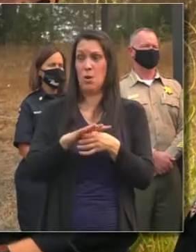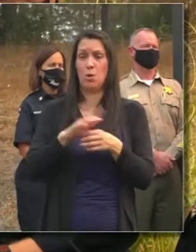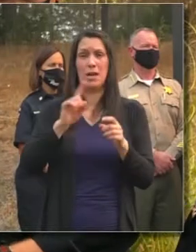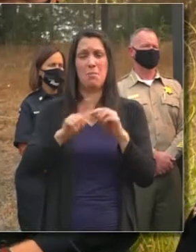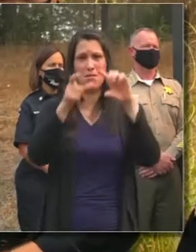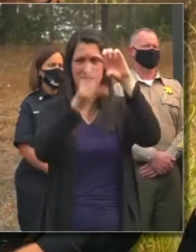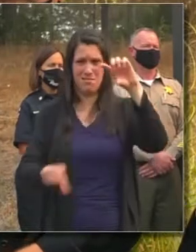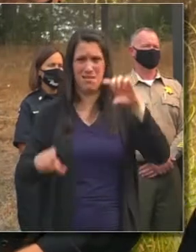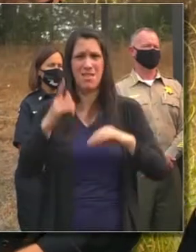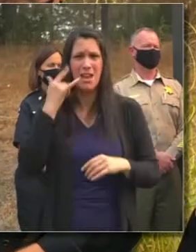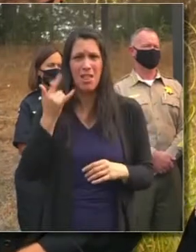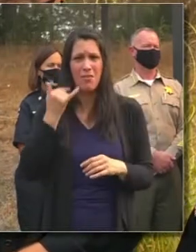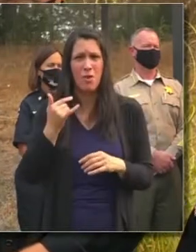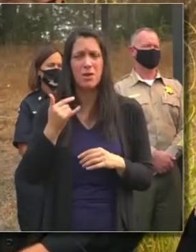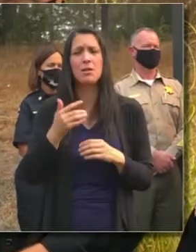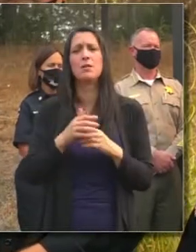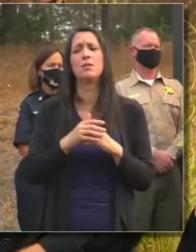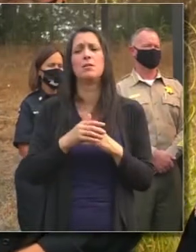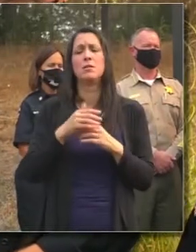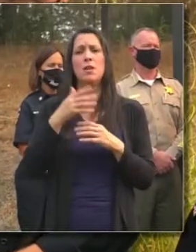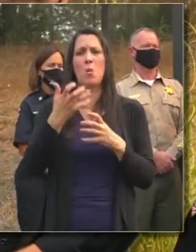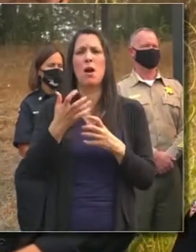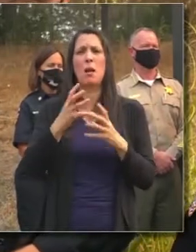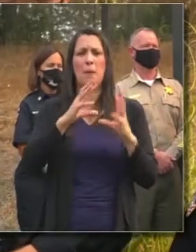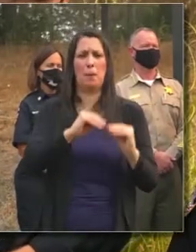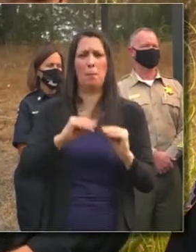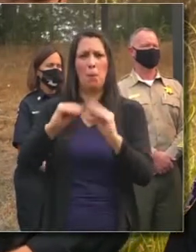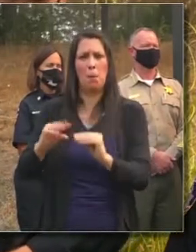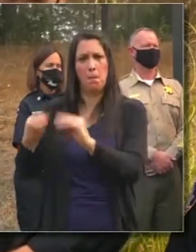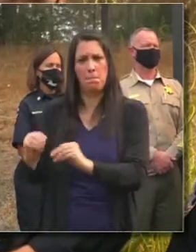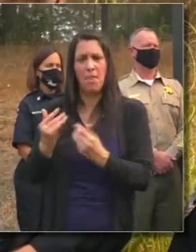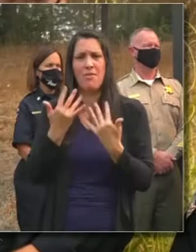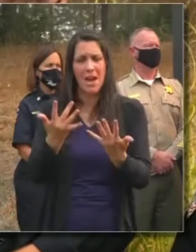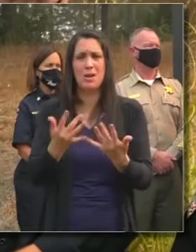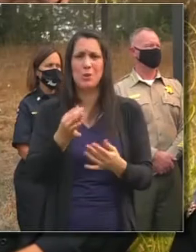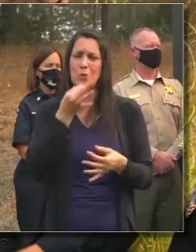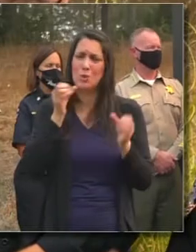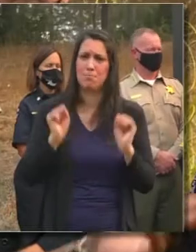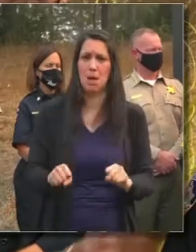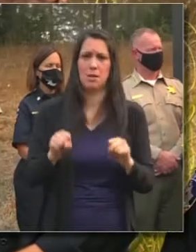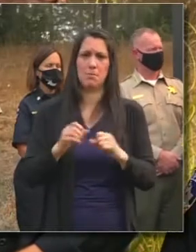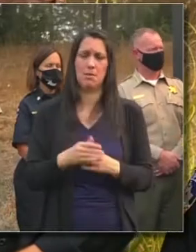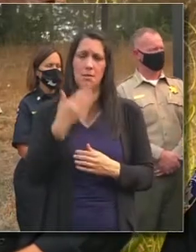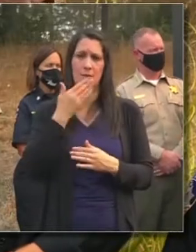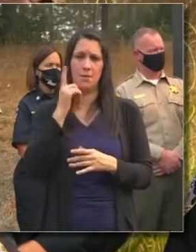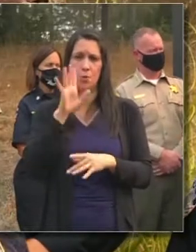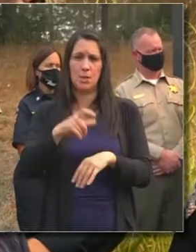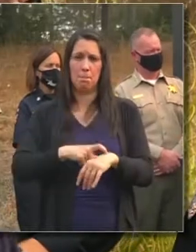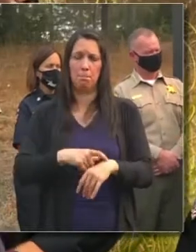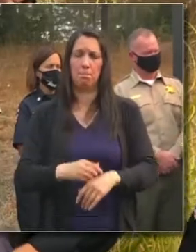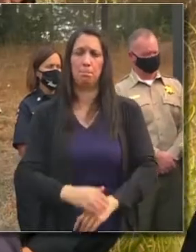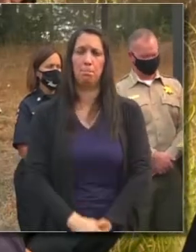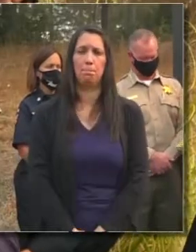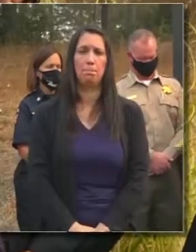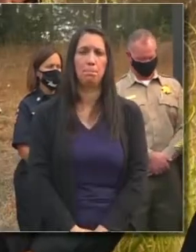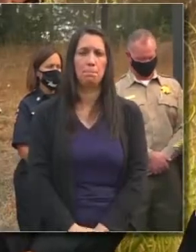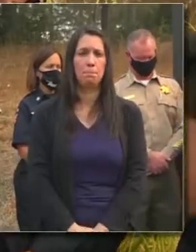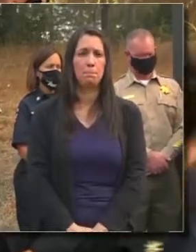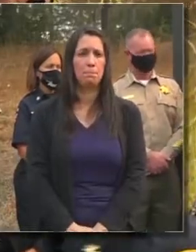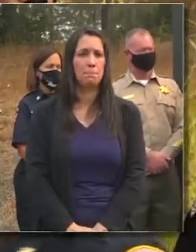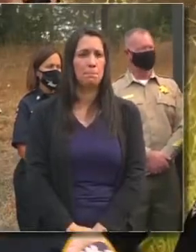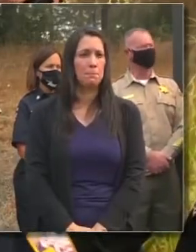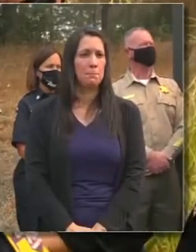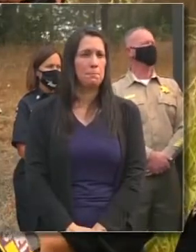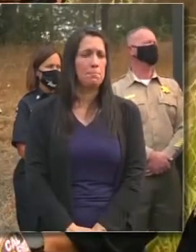respetar las leyes que colaboran en este estado y en otros estados y ayudan a que se mitiguen los daños de esto de la manera más rápida